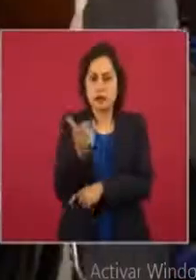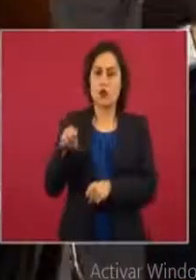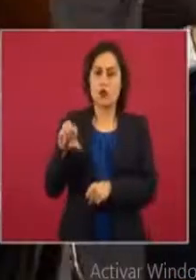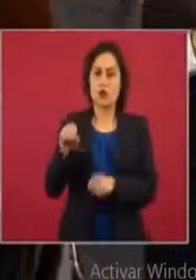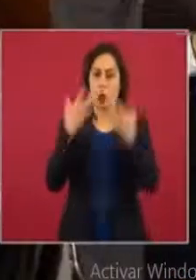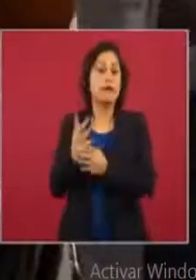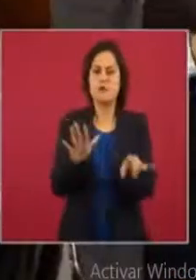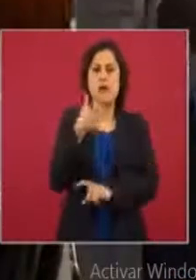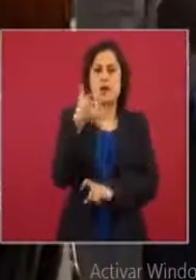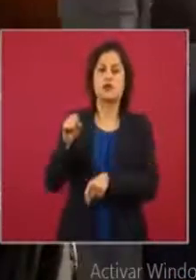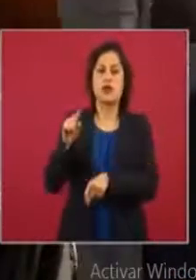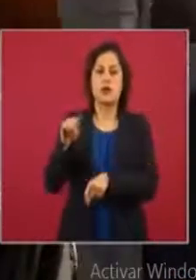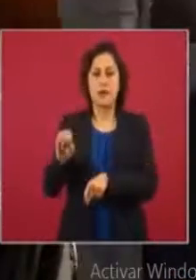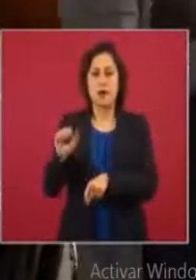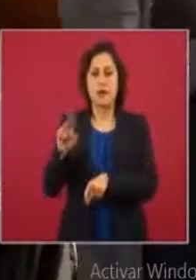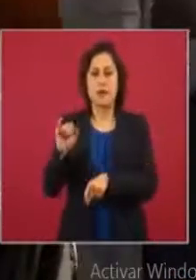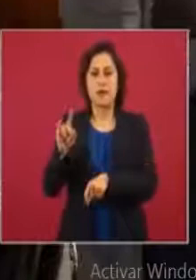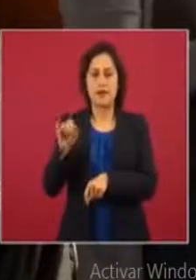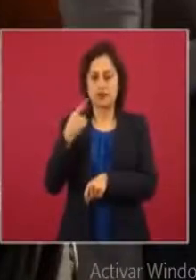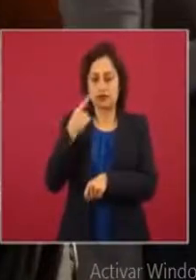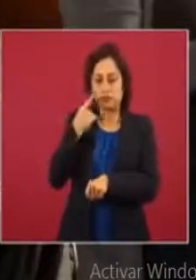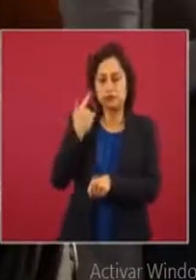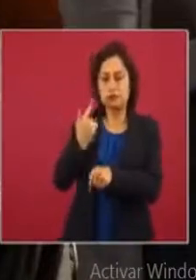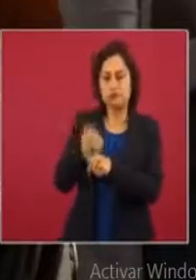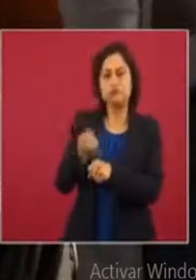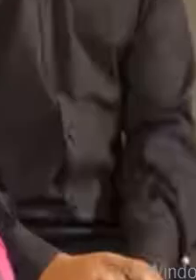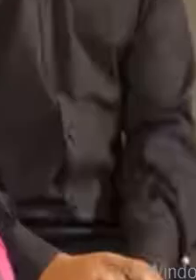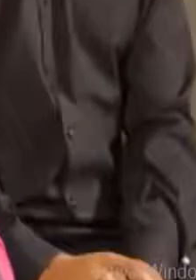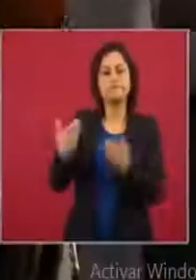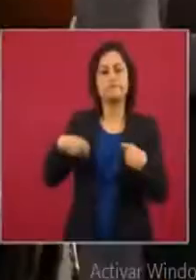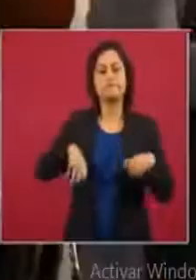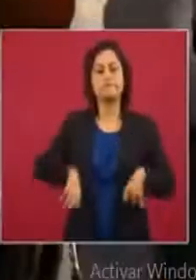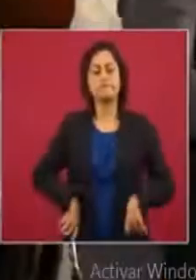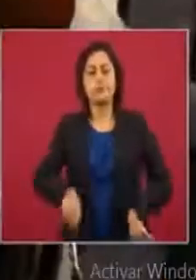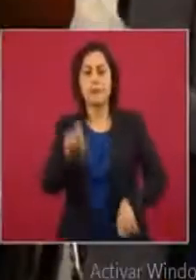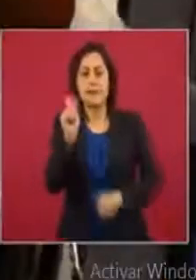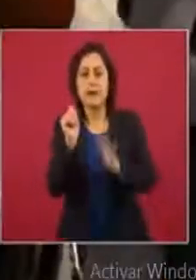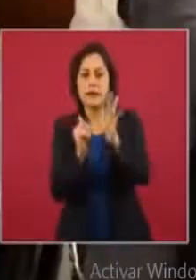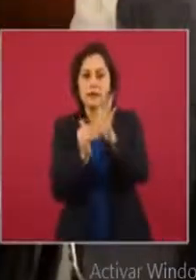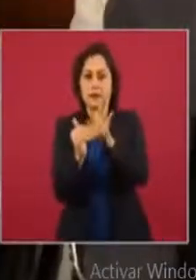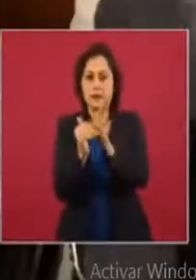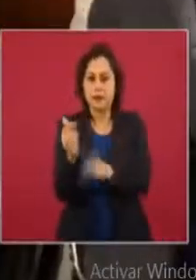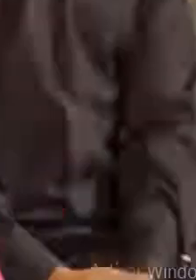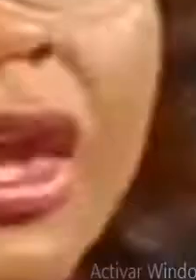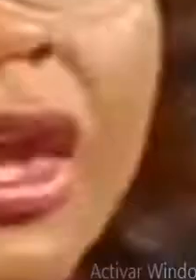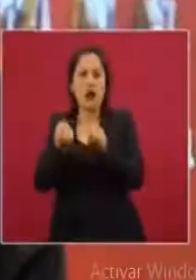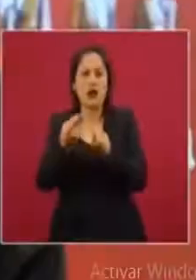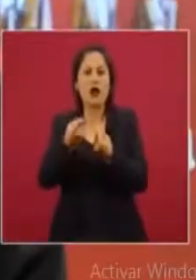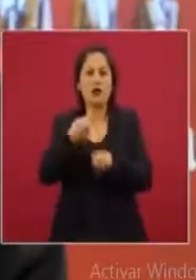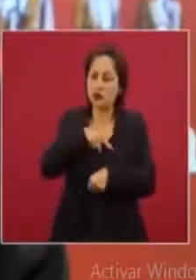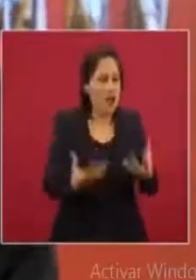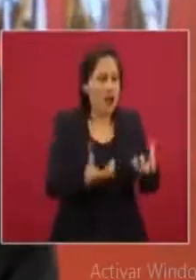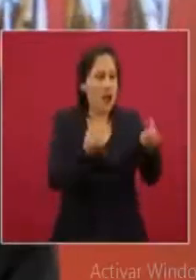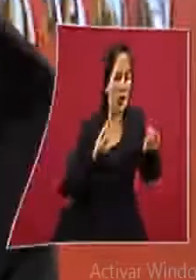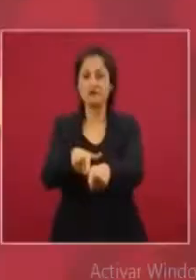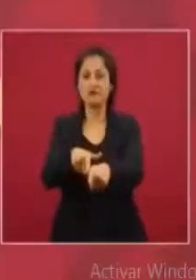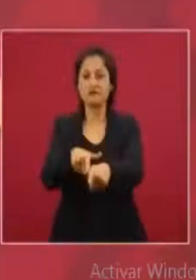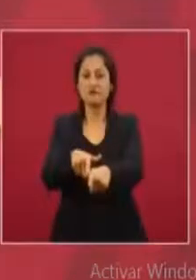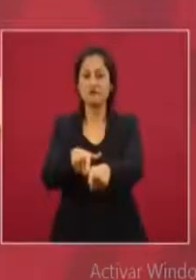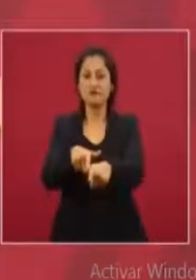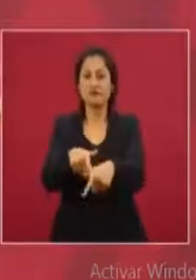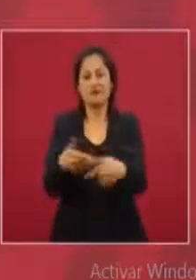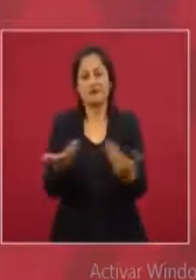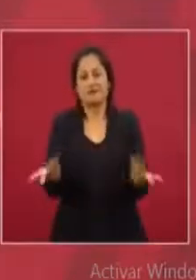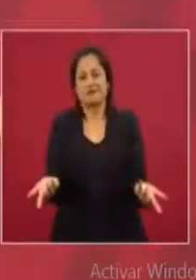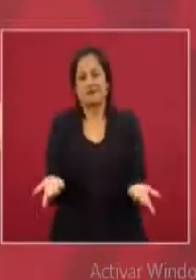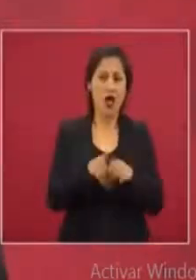Presidente, algún pendejo desvió 20 millones de pesos. ¿Usted sabe algo al respecto? Enferma de mierda.